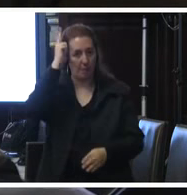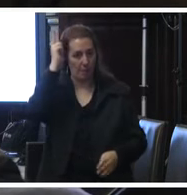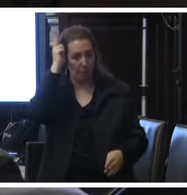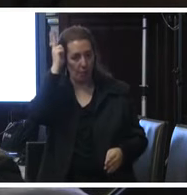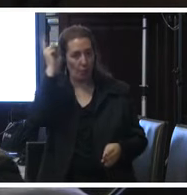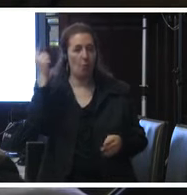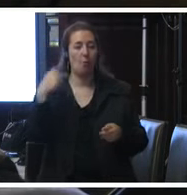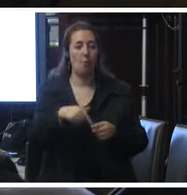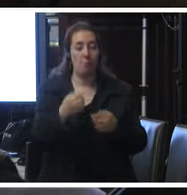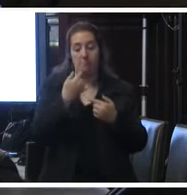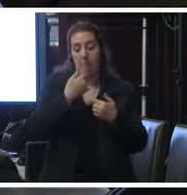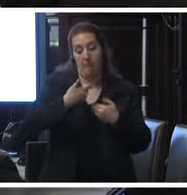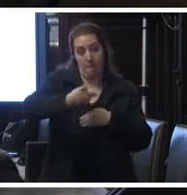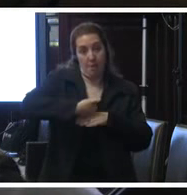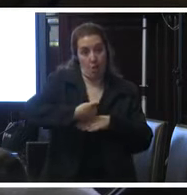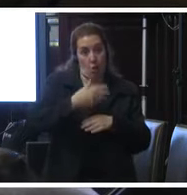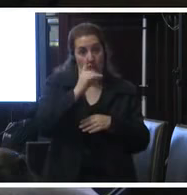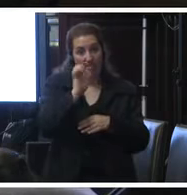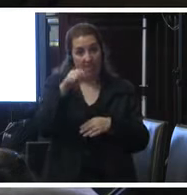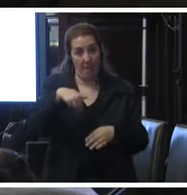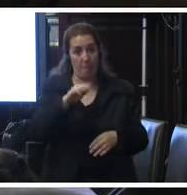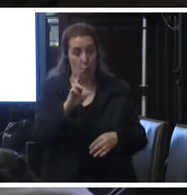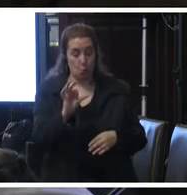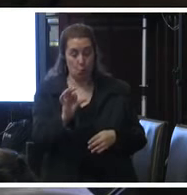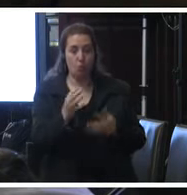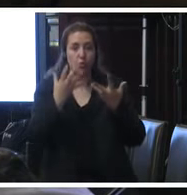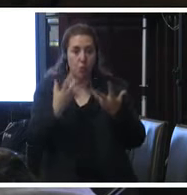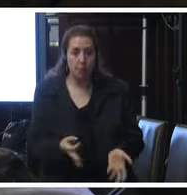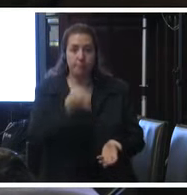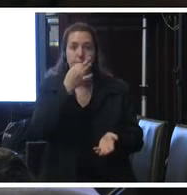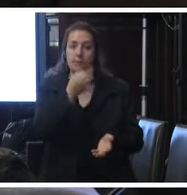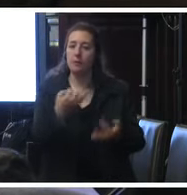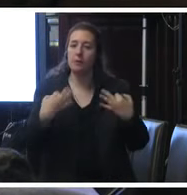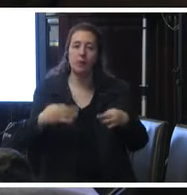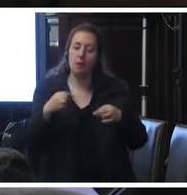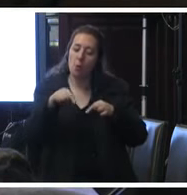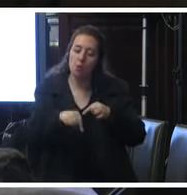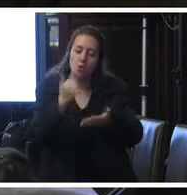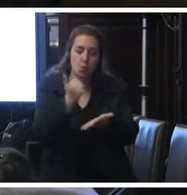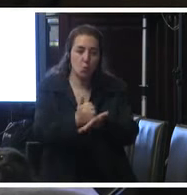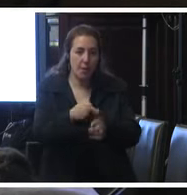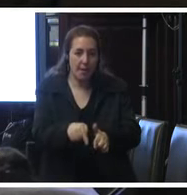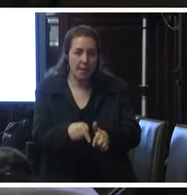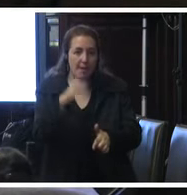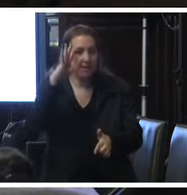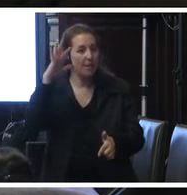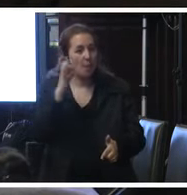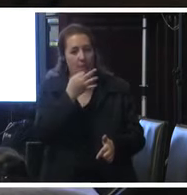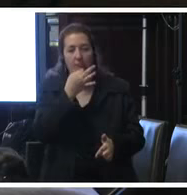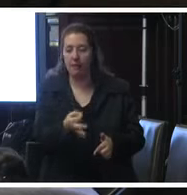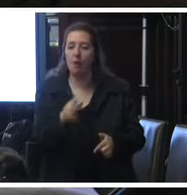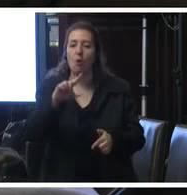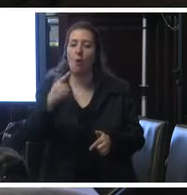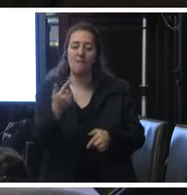Demus. Y yo quiero decir que específicamente cuando estuve allí, ¿se acuerdan que dijeron que no había